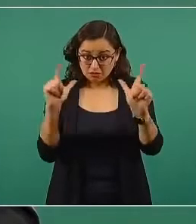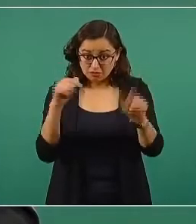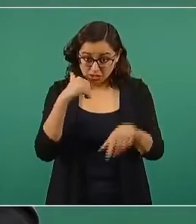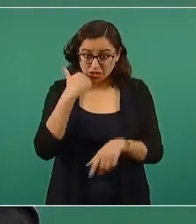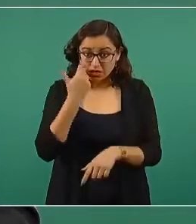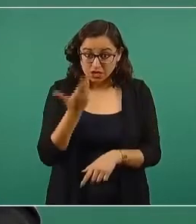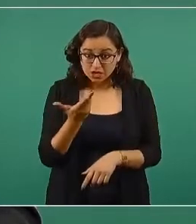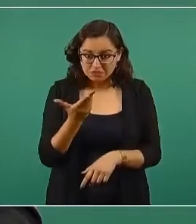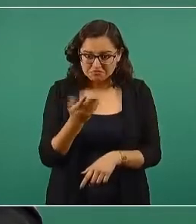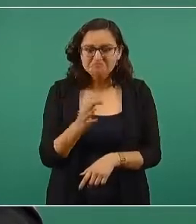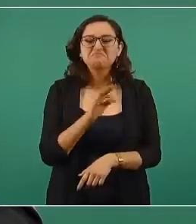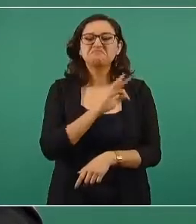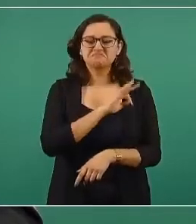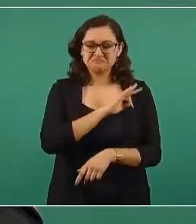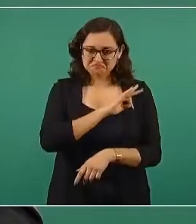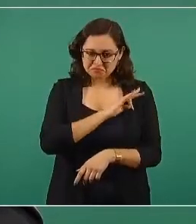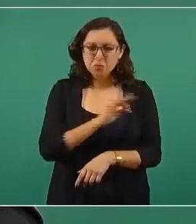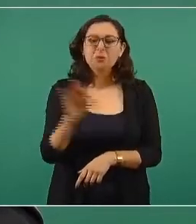lo será.